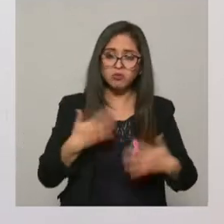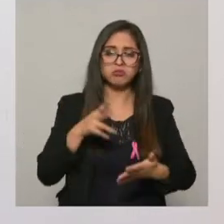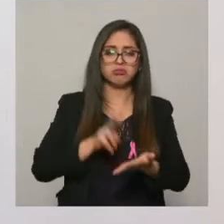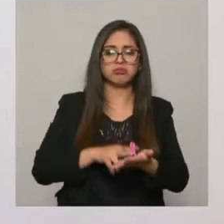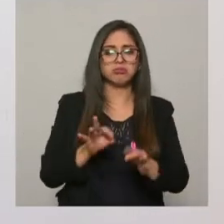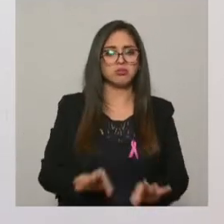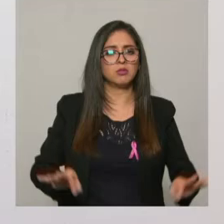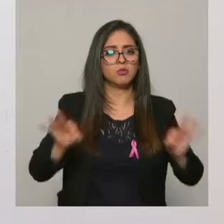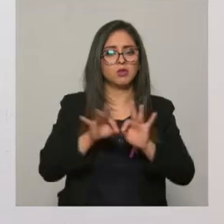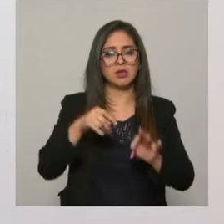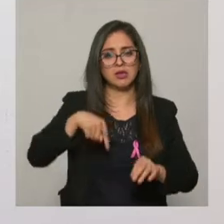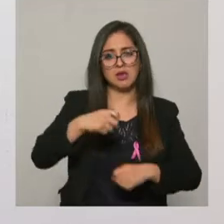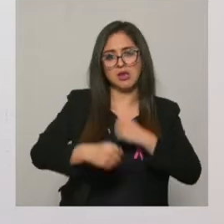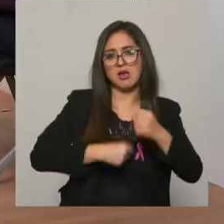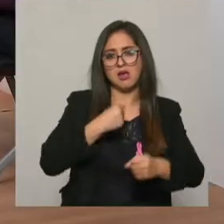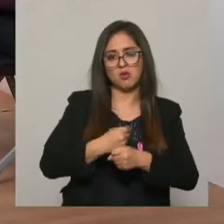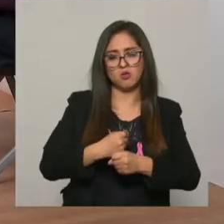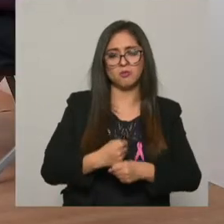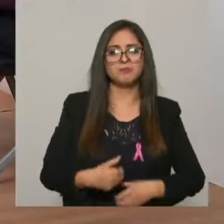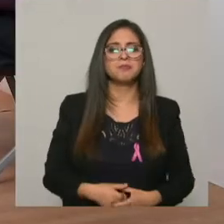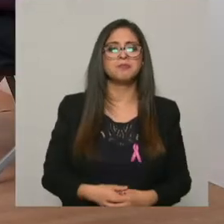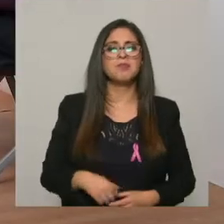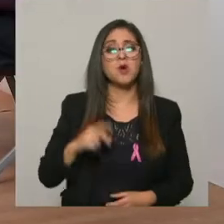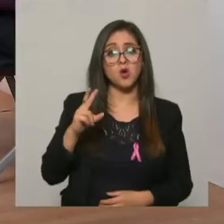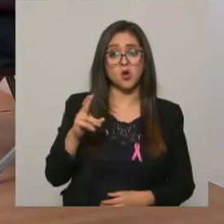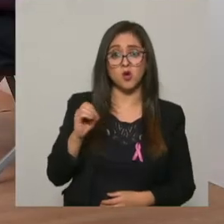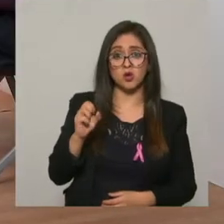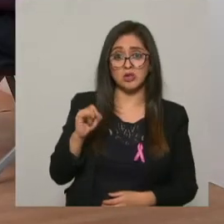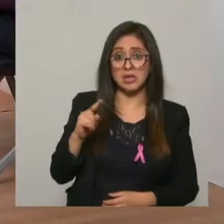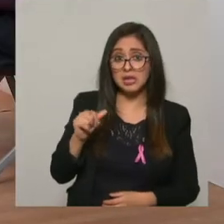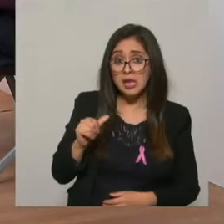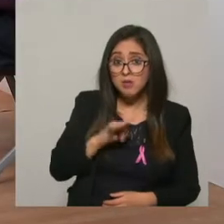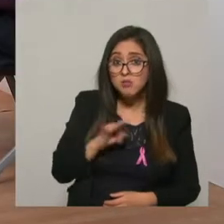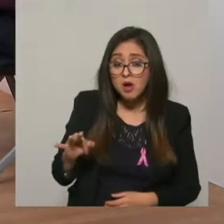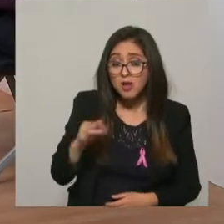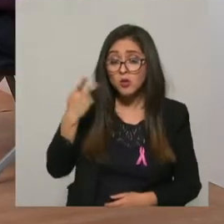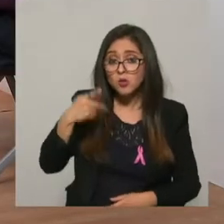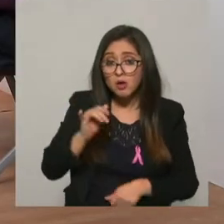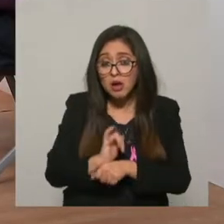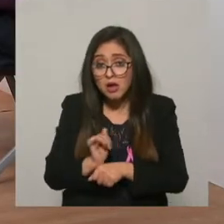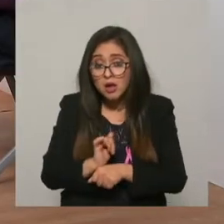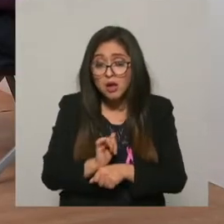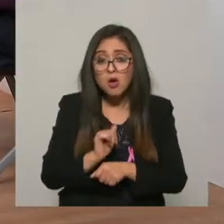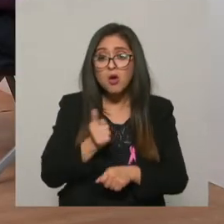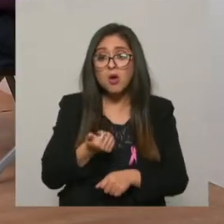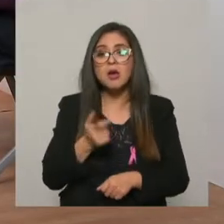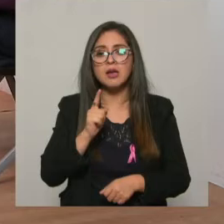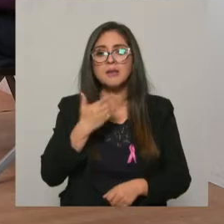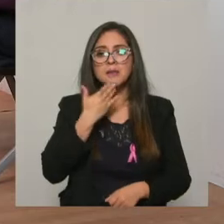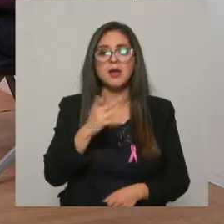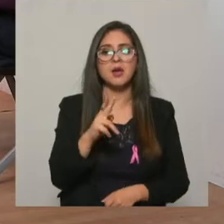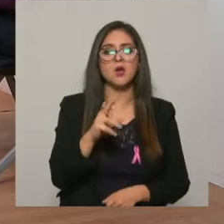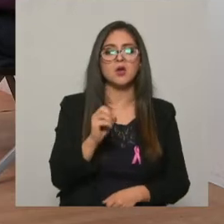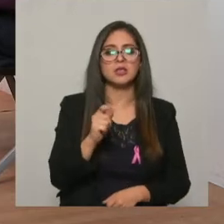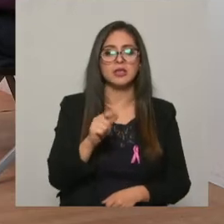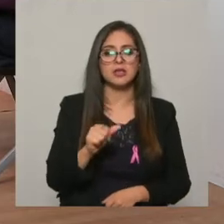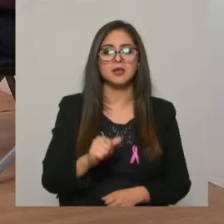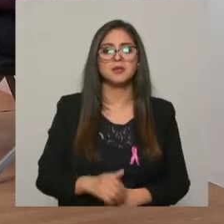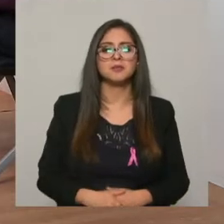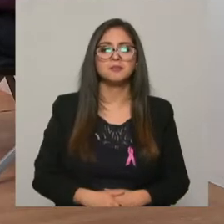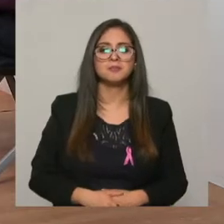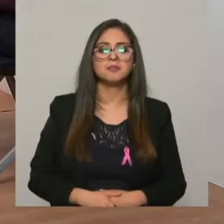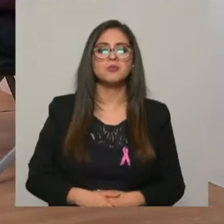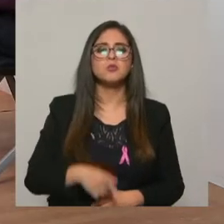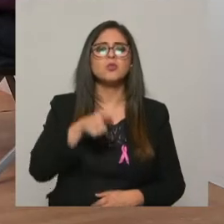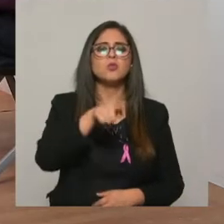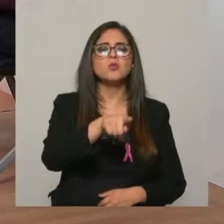año. Totalmente. Bueno, Rosita, ¿te puedo Sí, decir Rosita claro como que tu sí. personaje o quieres que te diga de ella? Está bien, Rosita. Sí. A ver, ¿qué